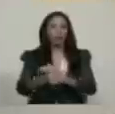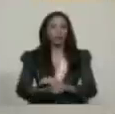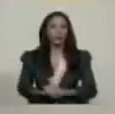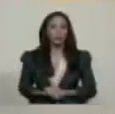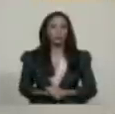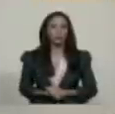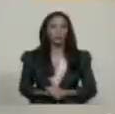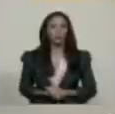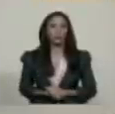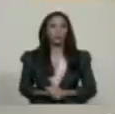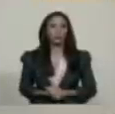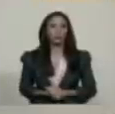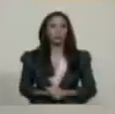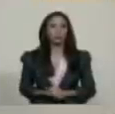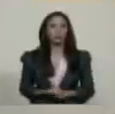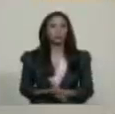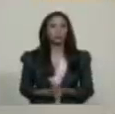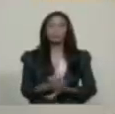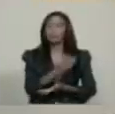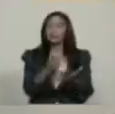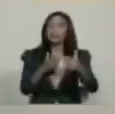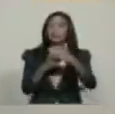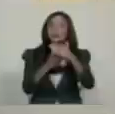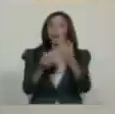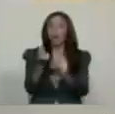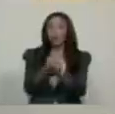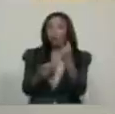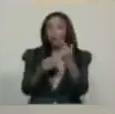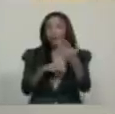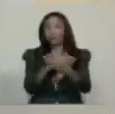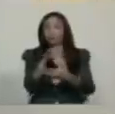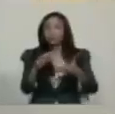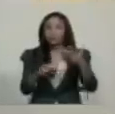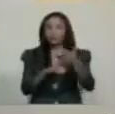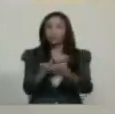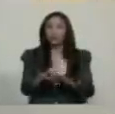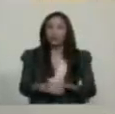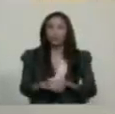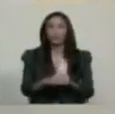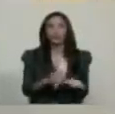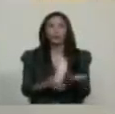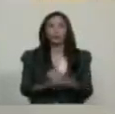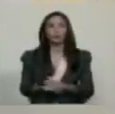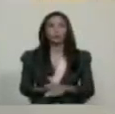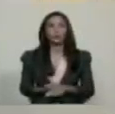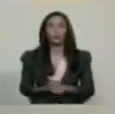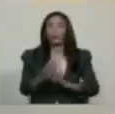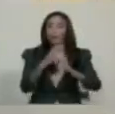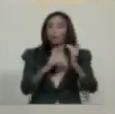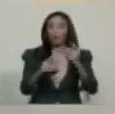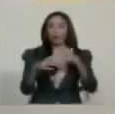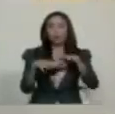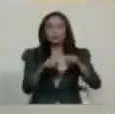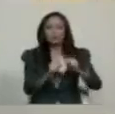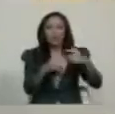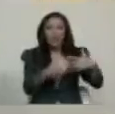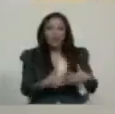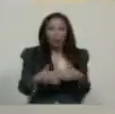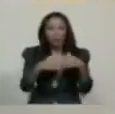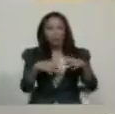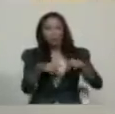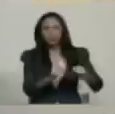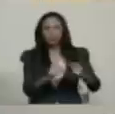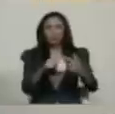guerra económica que instalaron las oligarquías, el imperialismo,